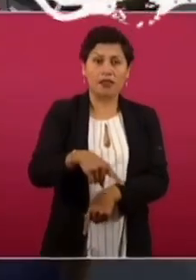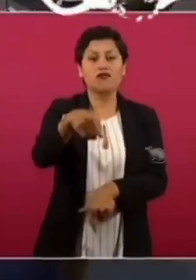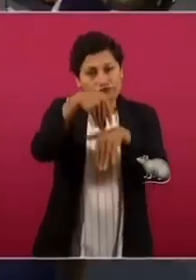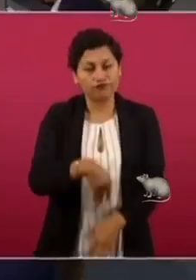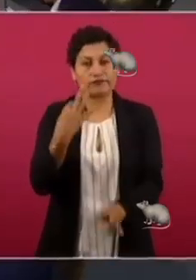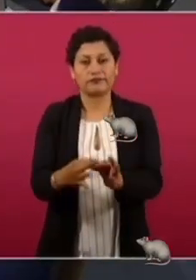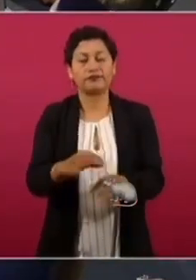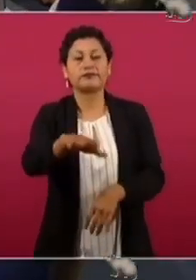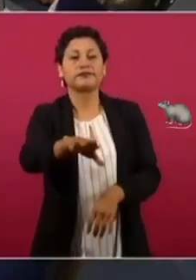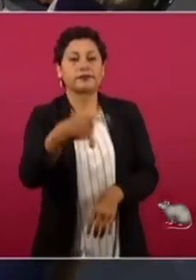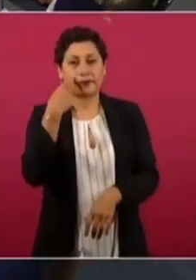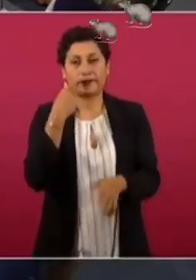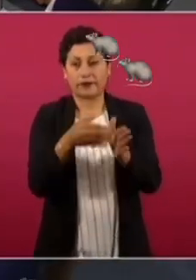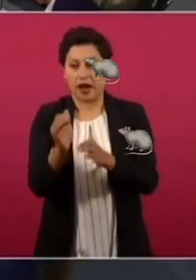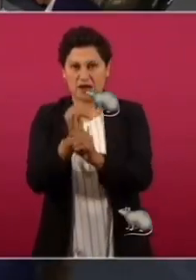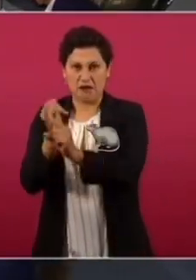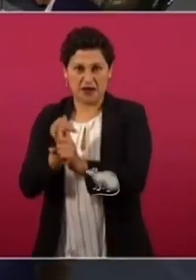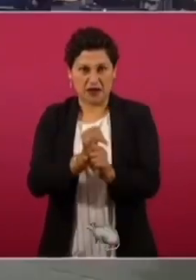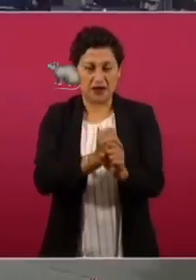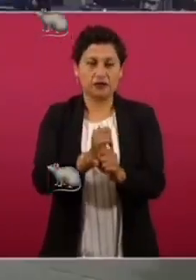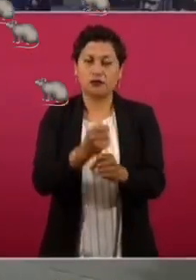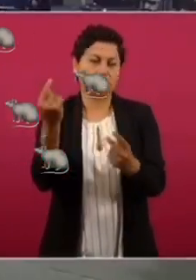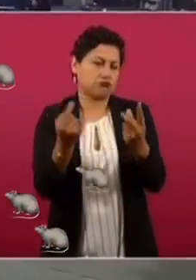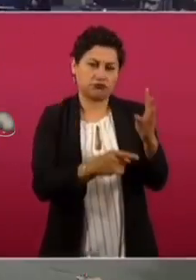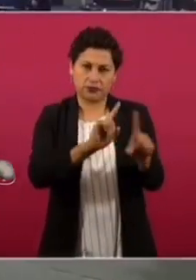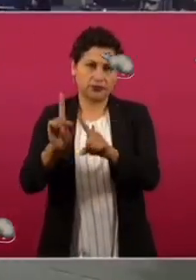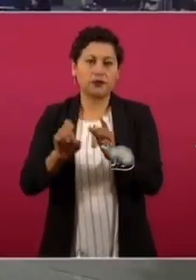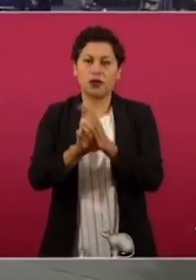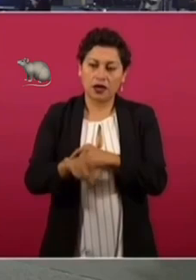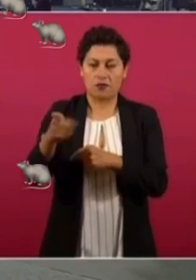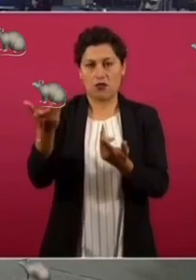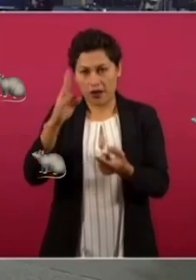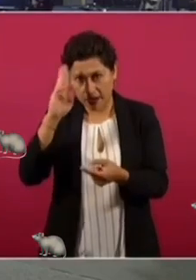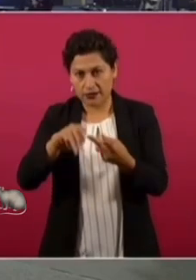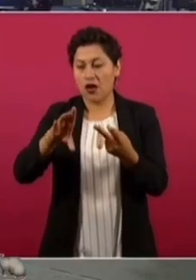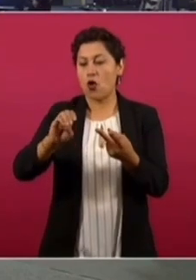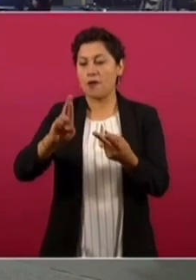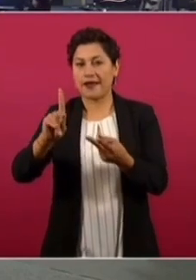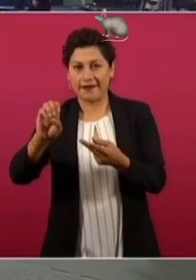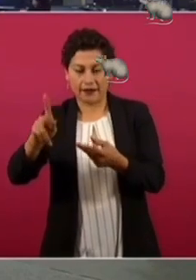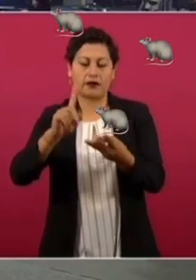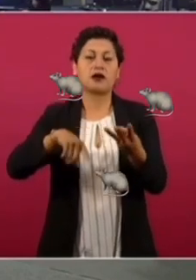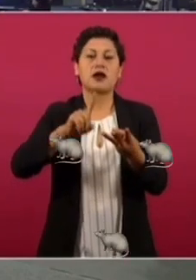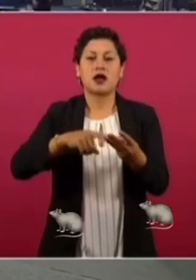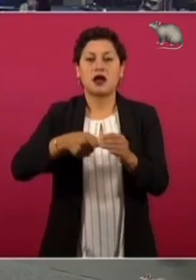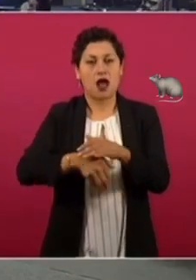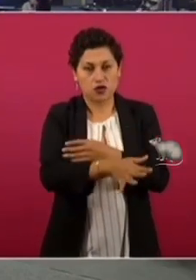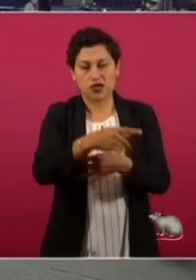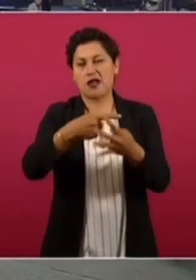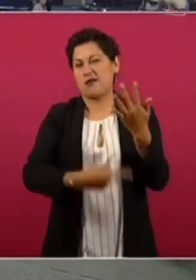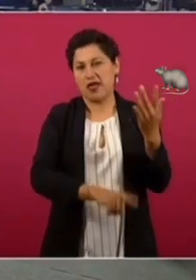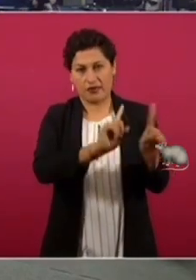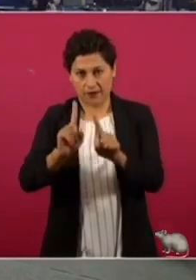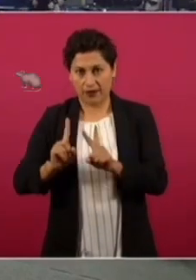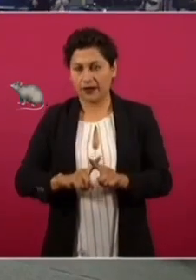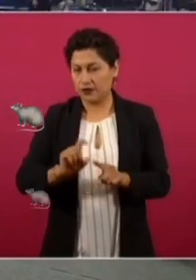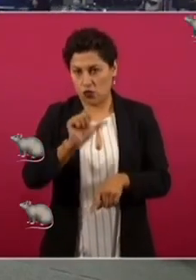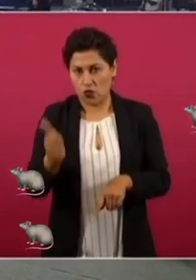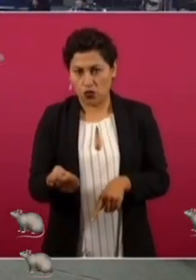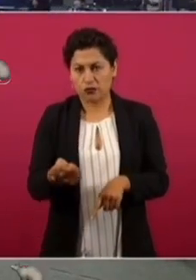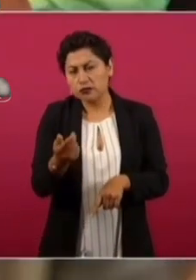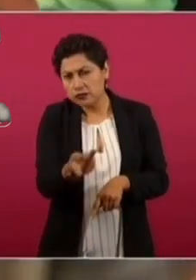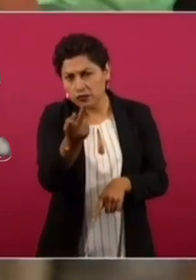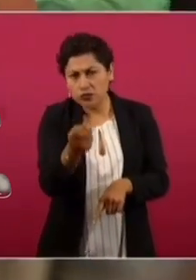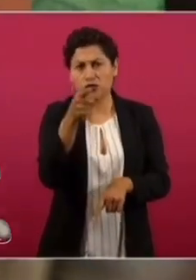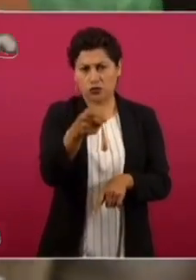Presidente, con todas estas investigaciones que se están dando últimamente, nada más por hablar de estos casos, esta jornada está Odebrecht, ahora también lo que tiene que ver con Ayotzin, bueno, desde siempre lo que tiene que ver con Ayotzinapa y otros casos más, ¿no considera usted